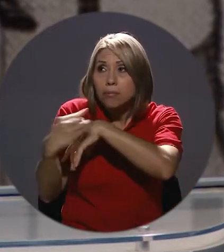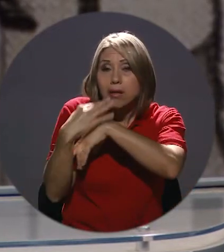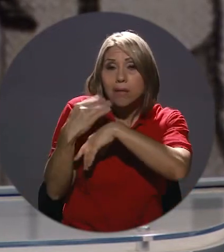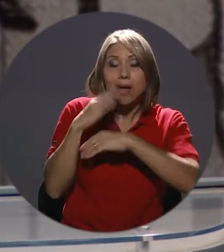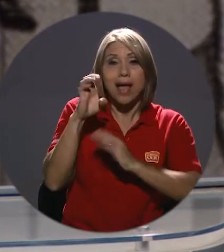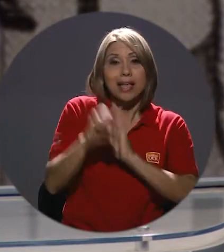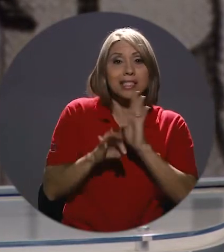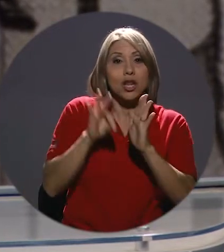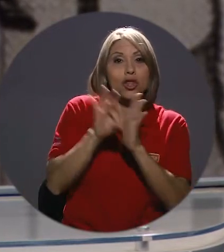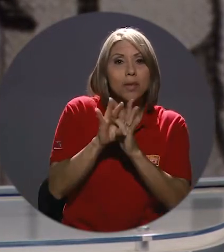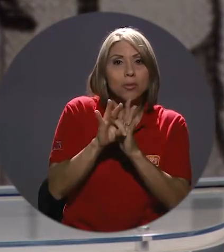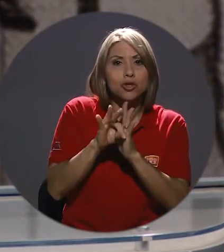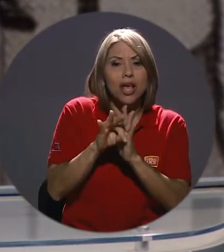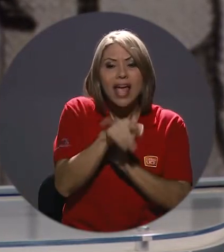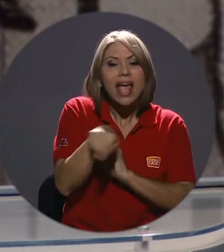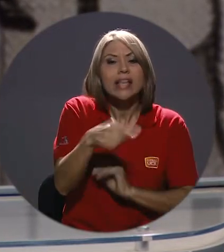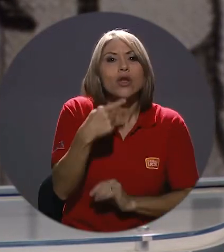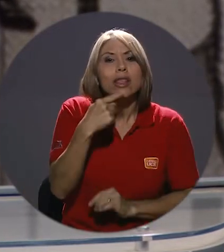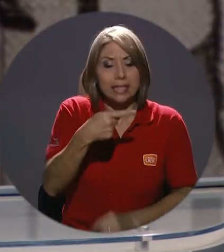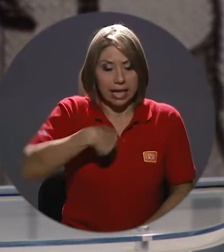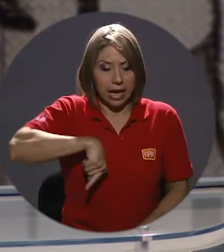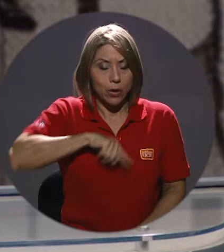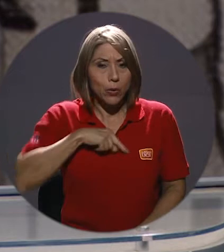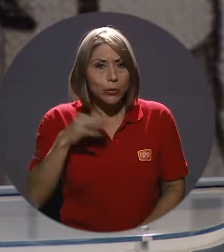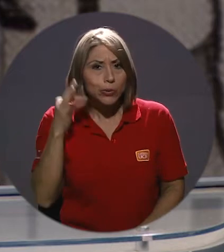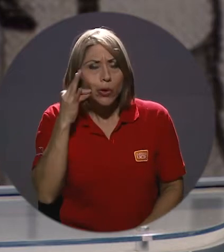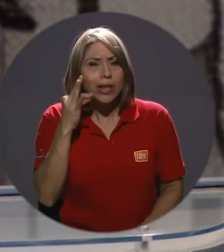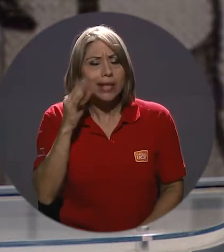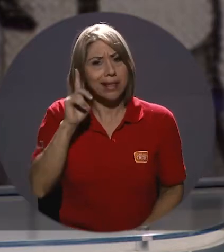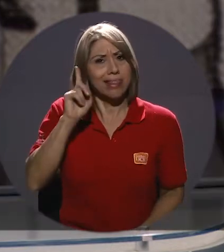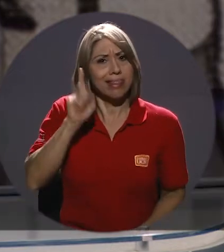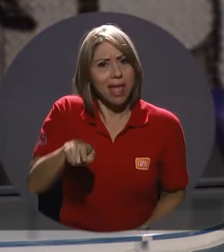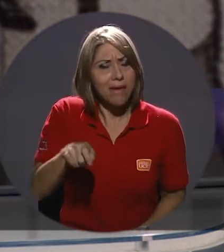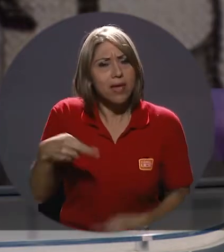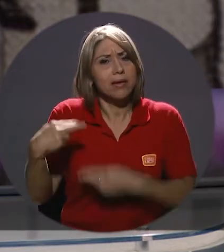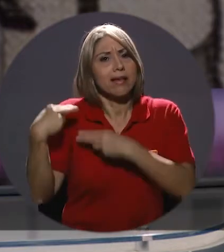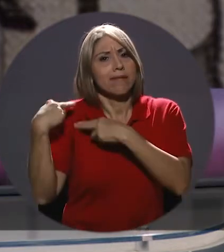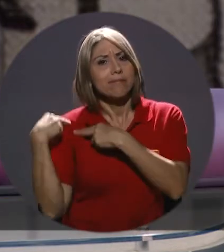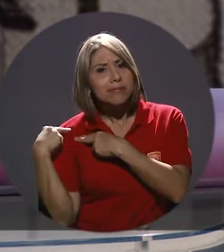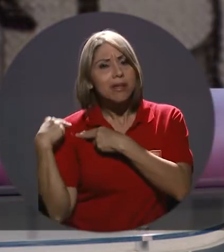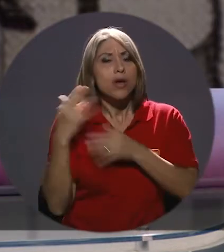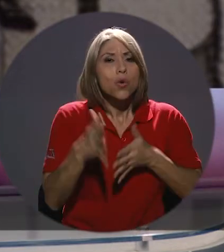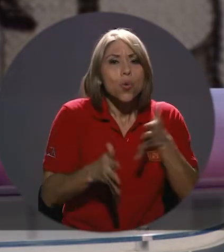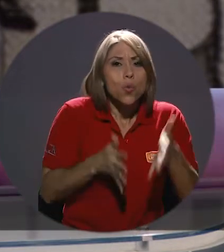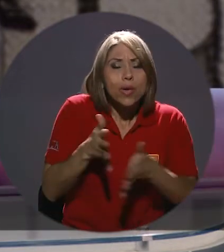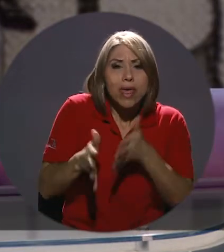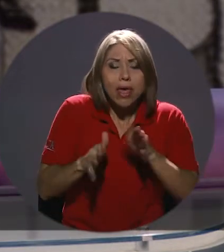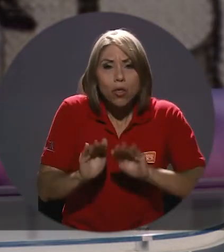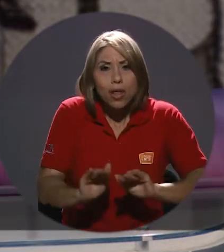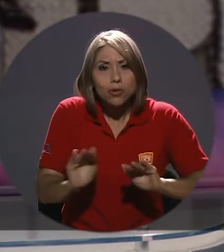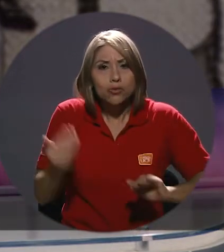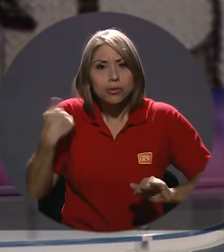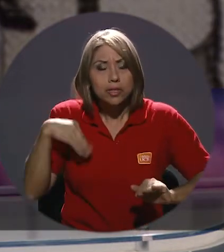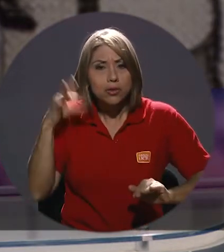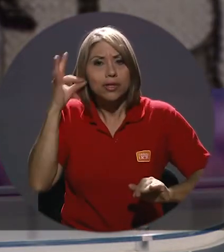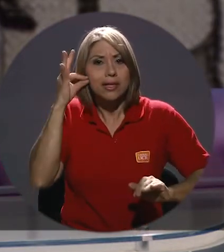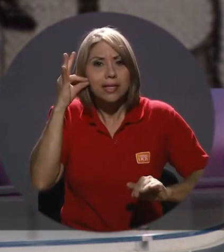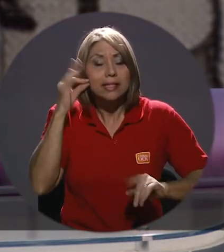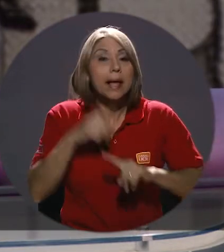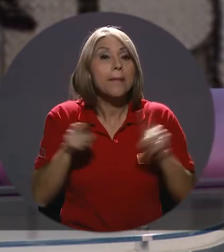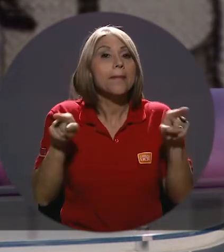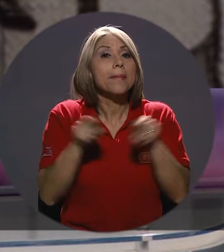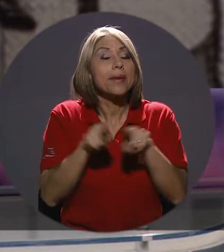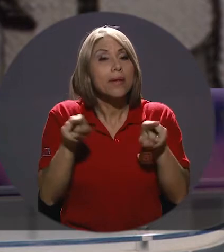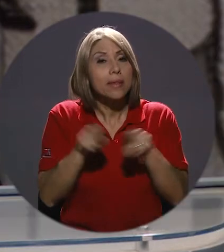nosotras somos las que tenemos la obligación del cuidado de los niños, las niñas, pero además